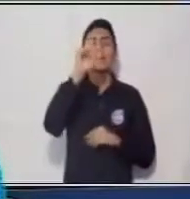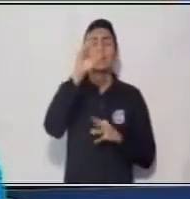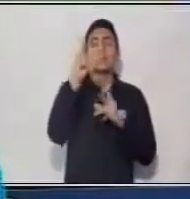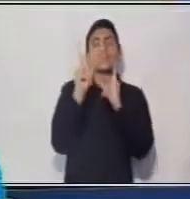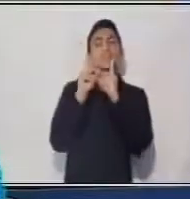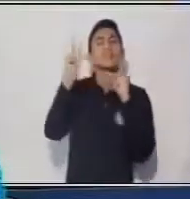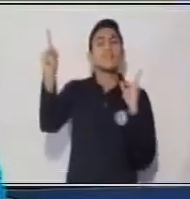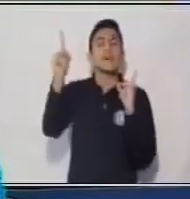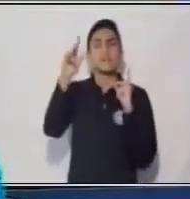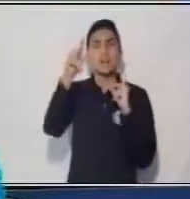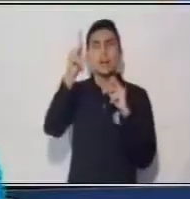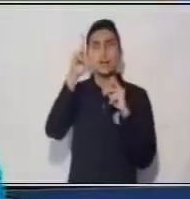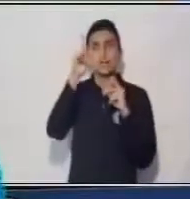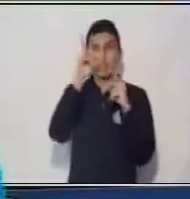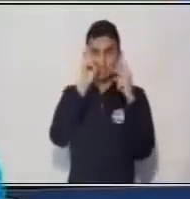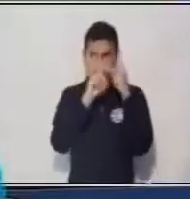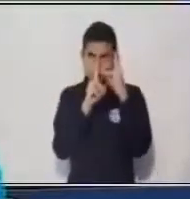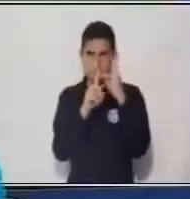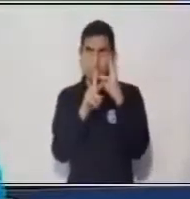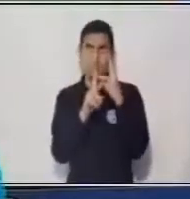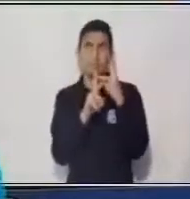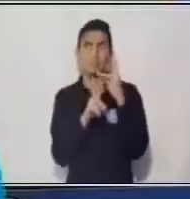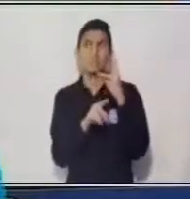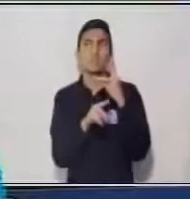distancia y lo que es el